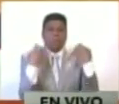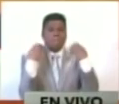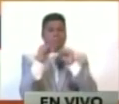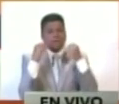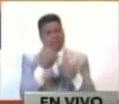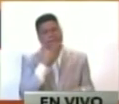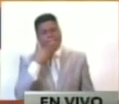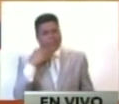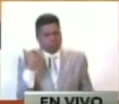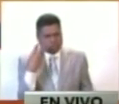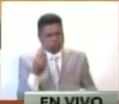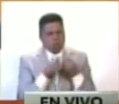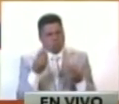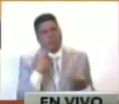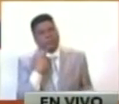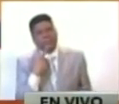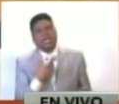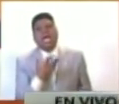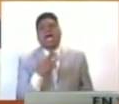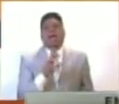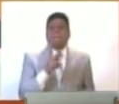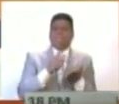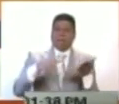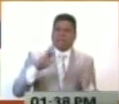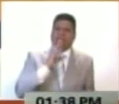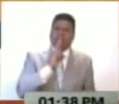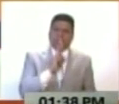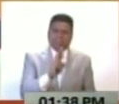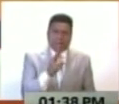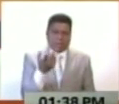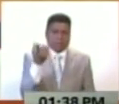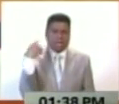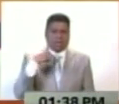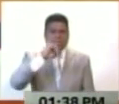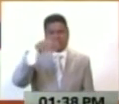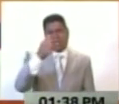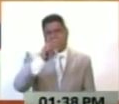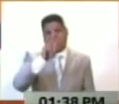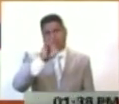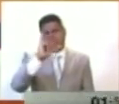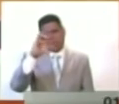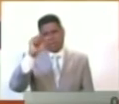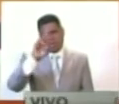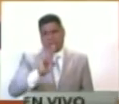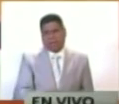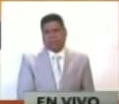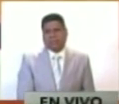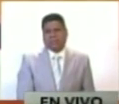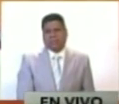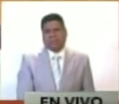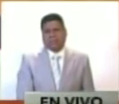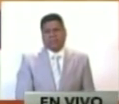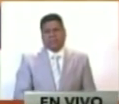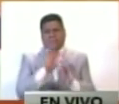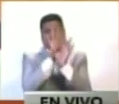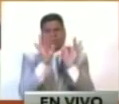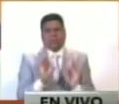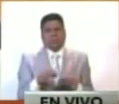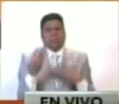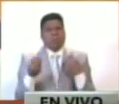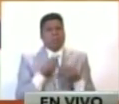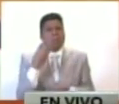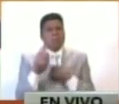repito lo que ya le respondí a Javier, el Movimiento de los Países No Alineados tiene mecanismos cómo regular